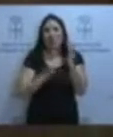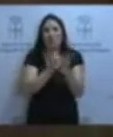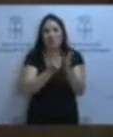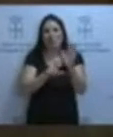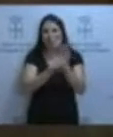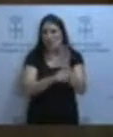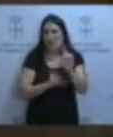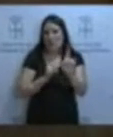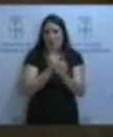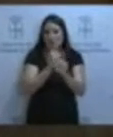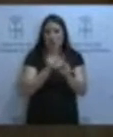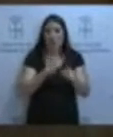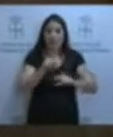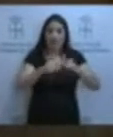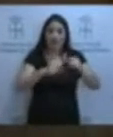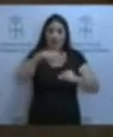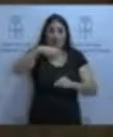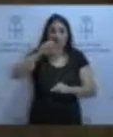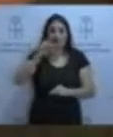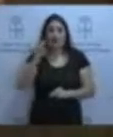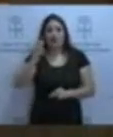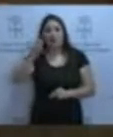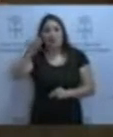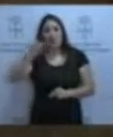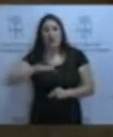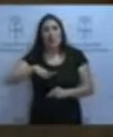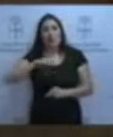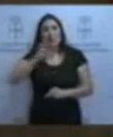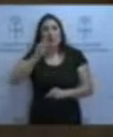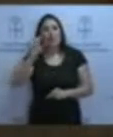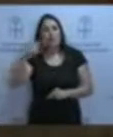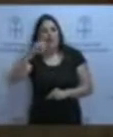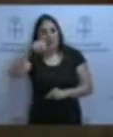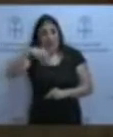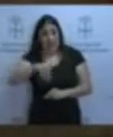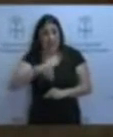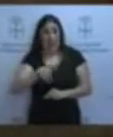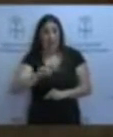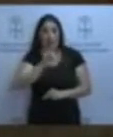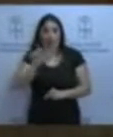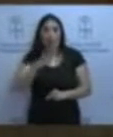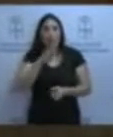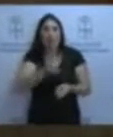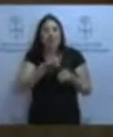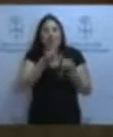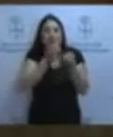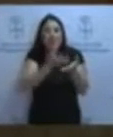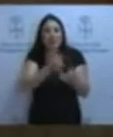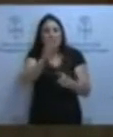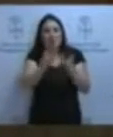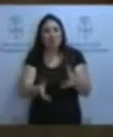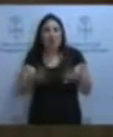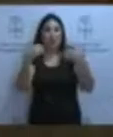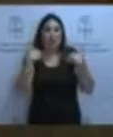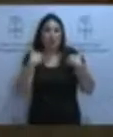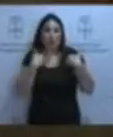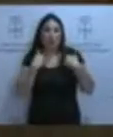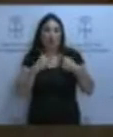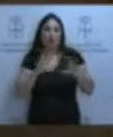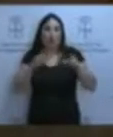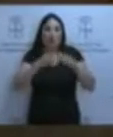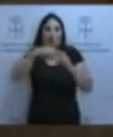de la corporación Masaveu de Tudela Begin. Ya la primera va a producirse este mes de junio, con la primera declaración de uno de los responsables de la corporación Masaveu. Va a